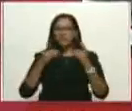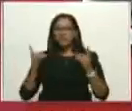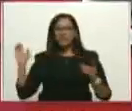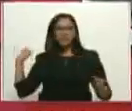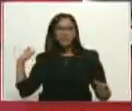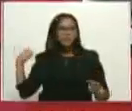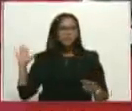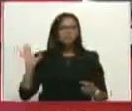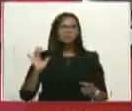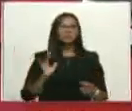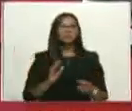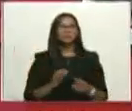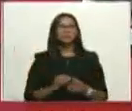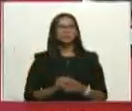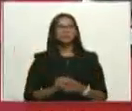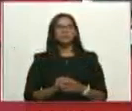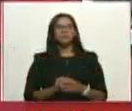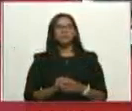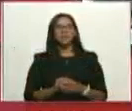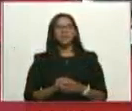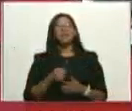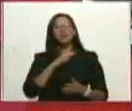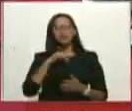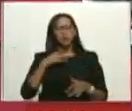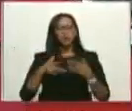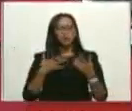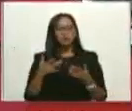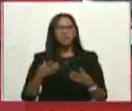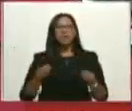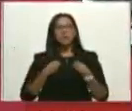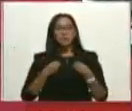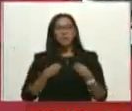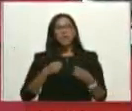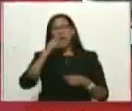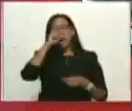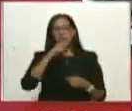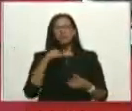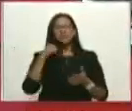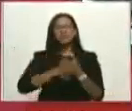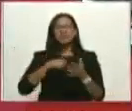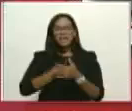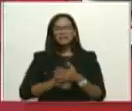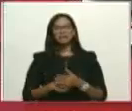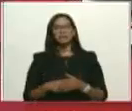sentimos orgullosos del camino que hemos transitado en estos años de batalla y de lucha,